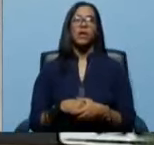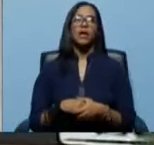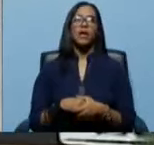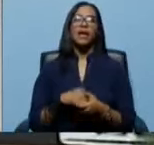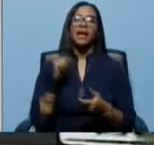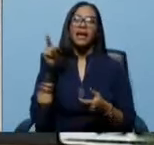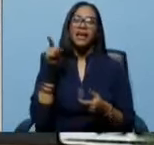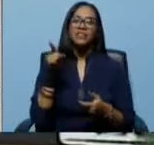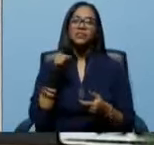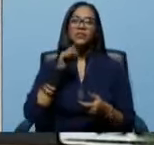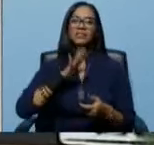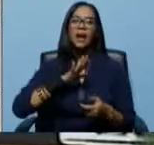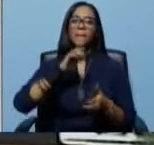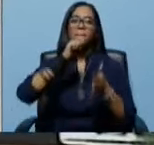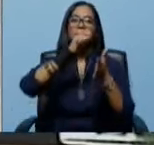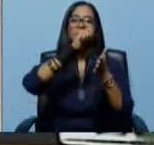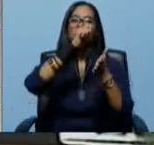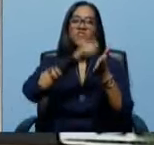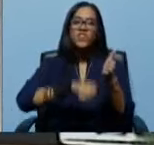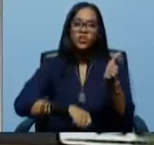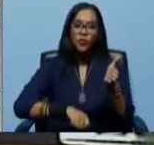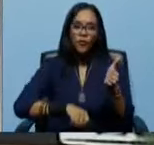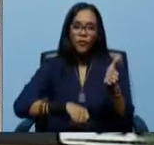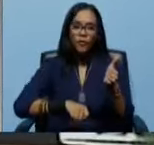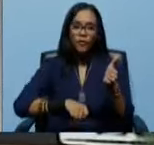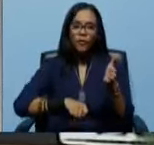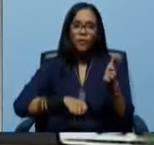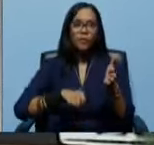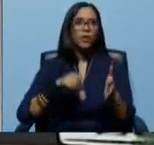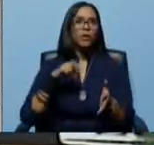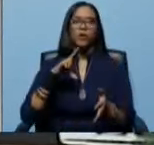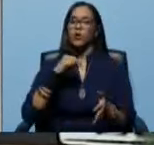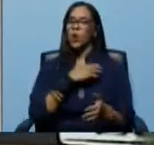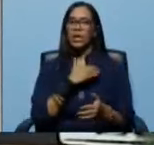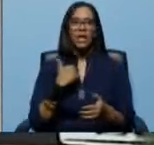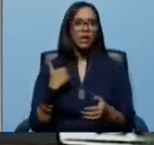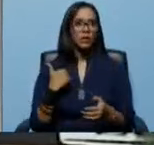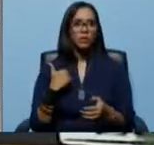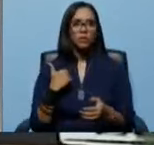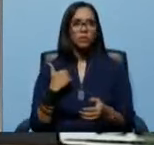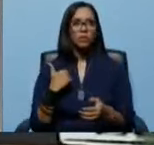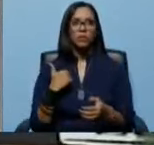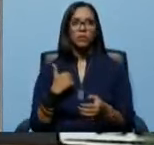eso está terminantemente prohibido. No, no quiero, ¿cómo se llama?